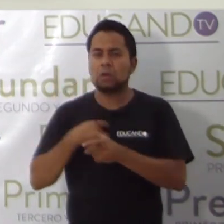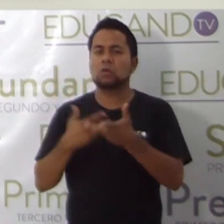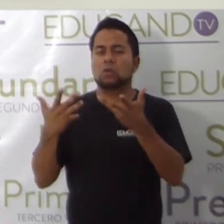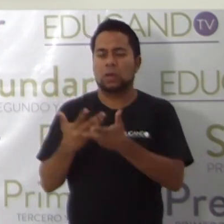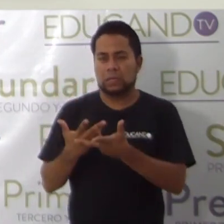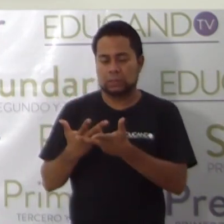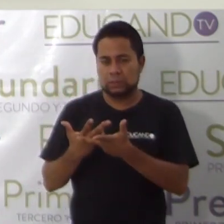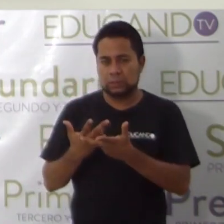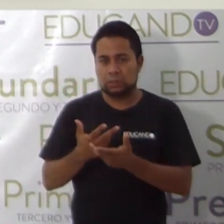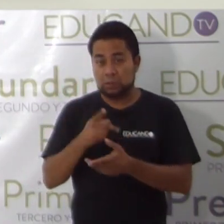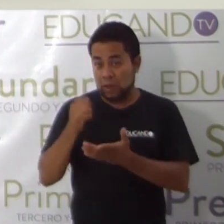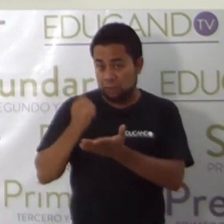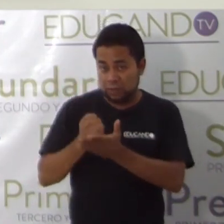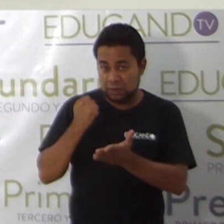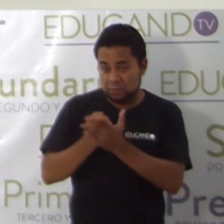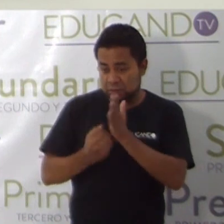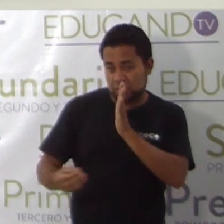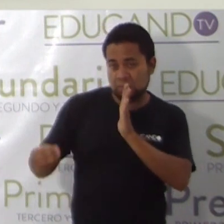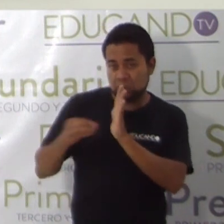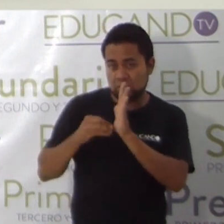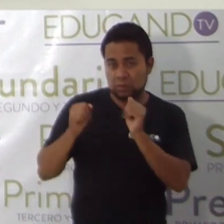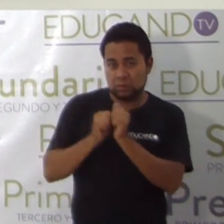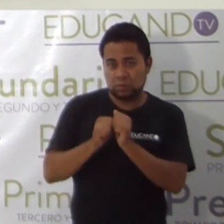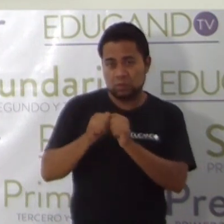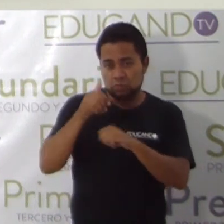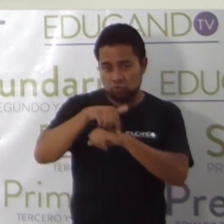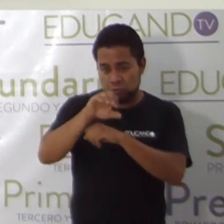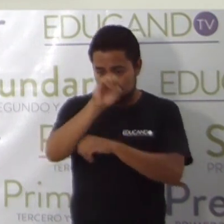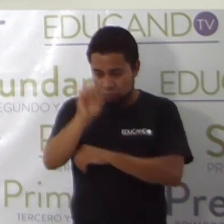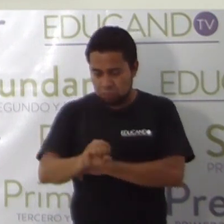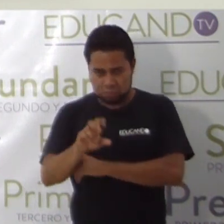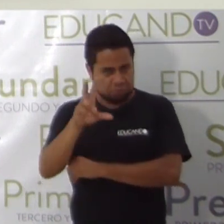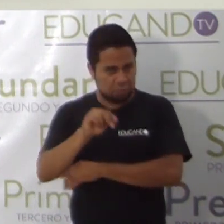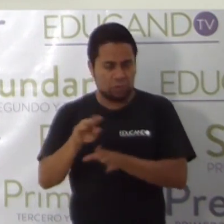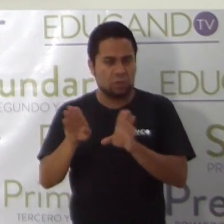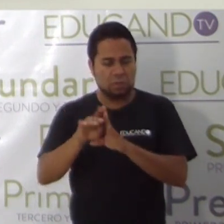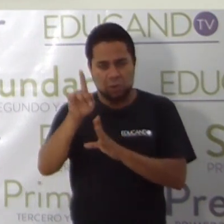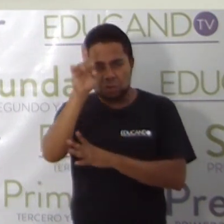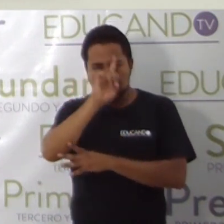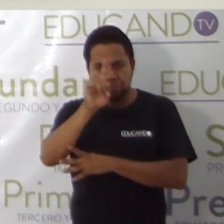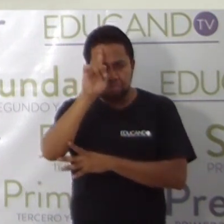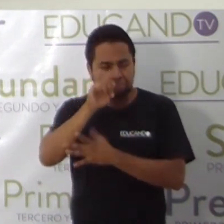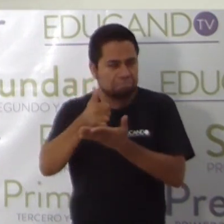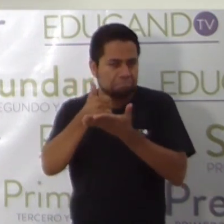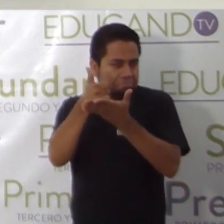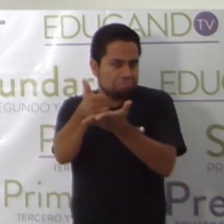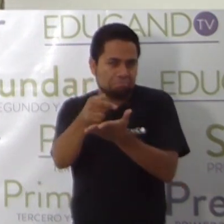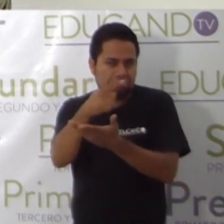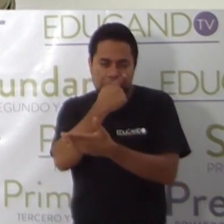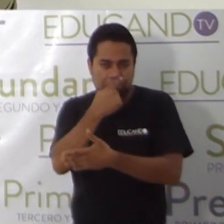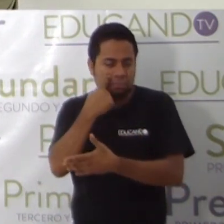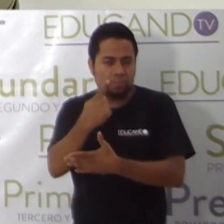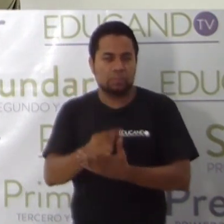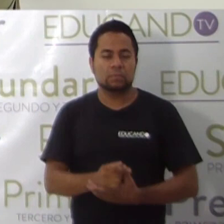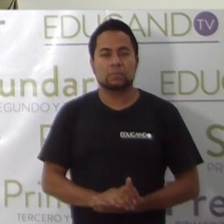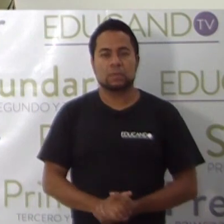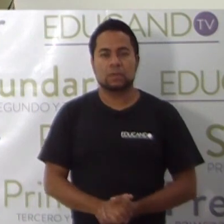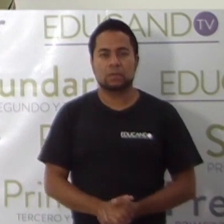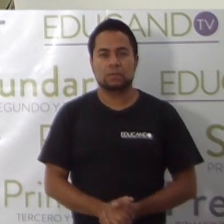Pero no es obligatorio representarlo en porcentaje, solamente es una opción, ¿sí? Ahora sí, vamos a